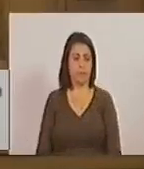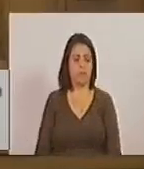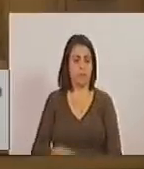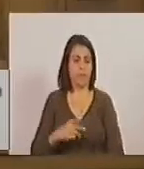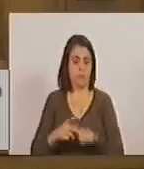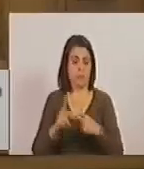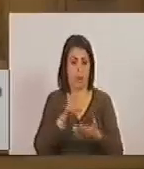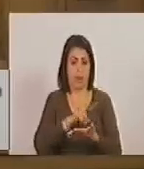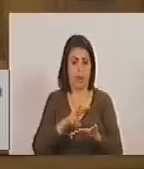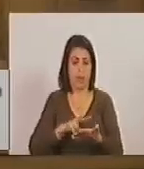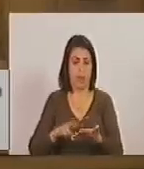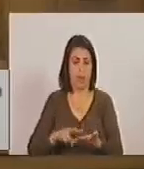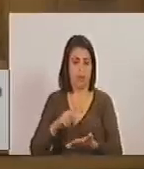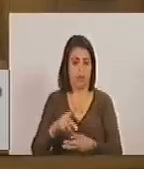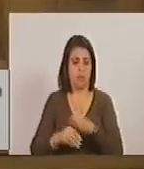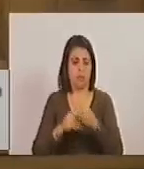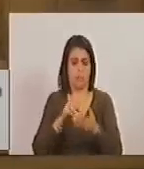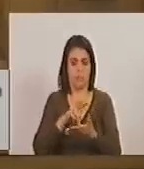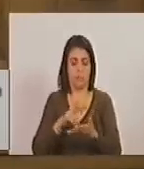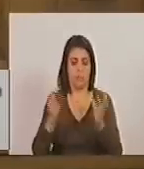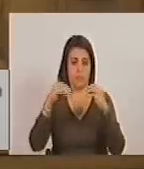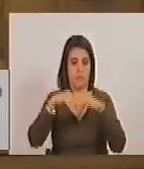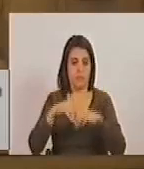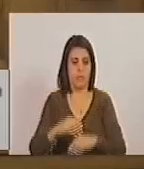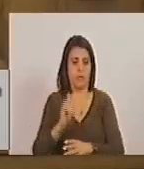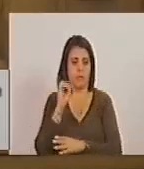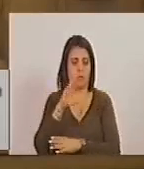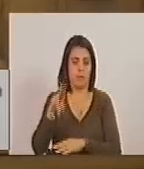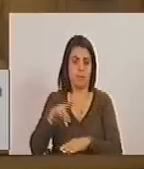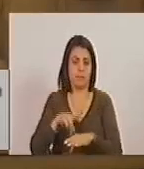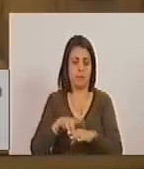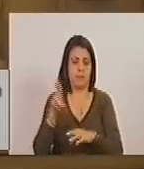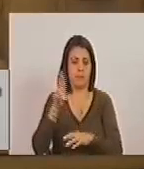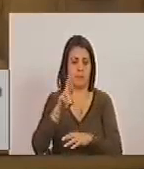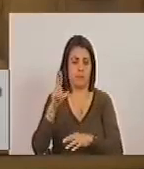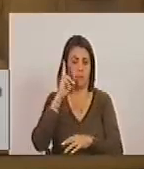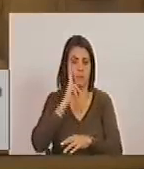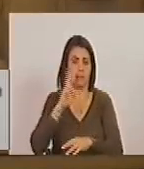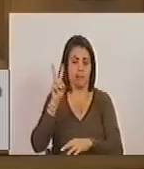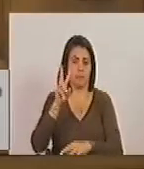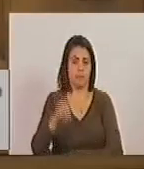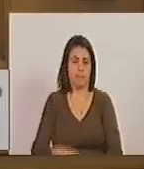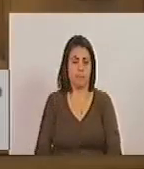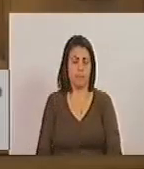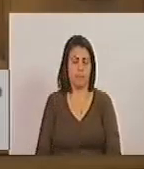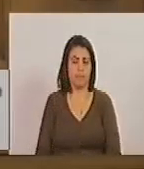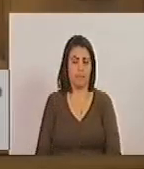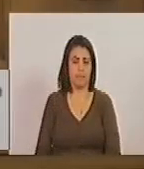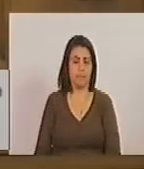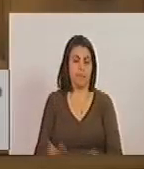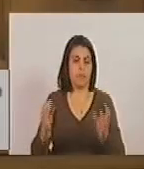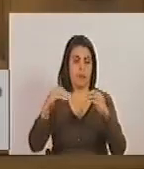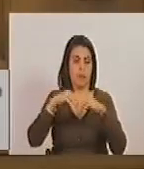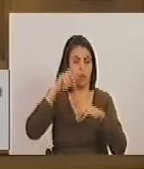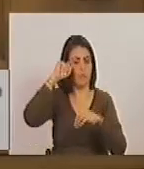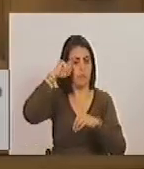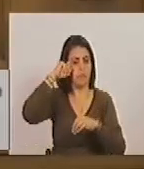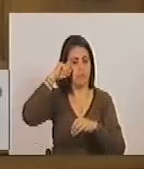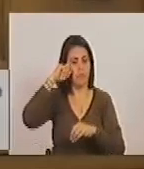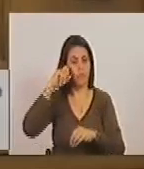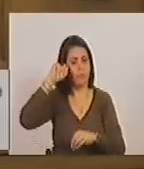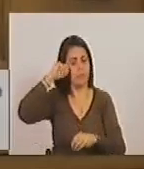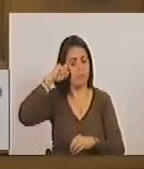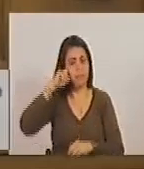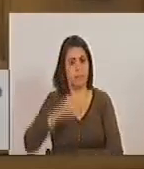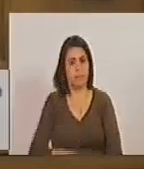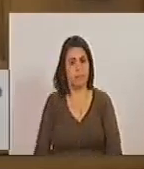Procedo a leer el acuerdo. Asamblea Nacional de la República Bolivariana de Venezuela. Acuerdo con motivo de